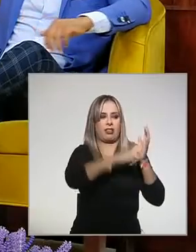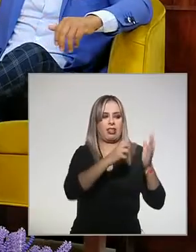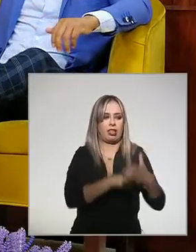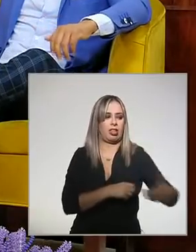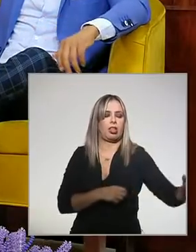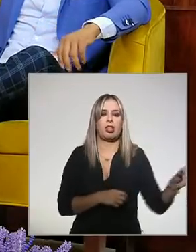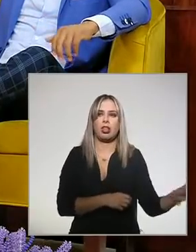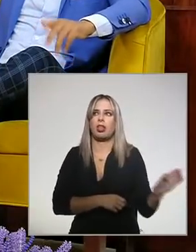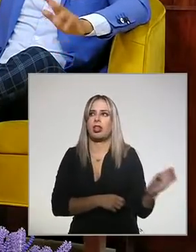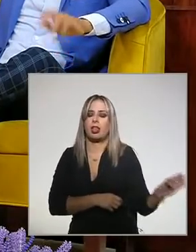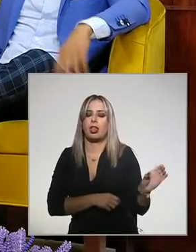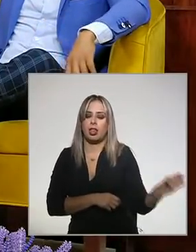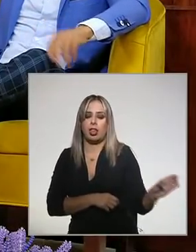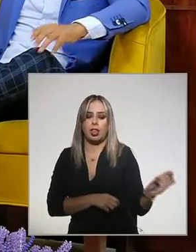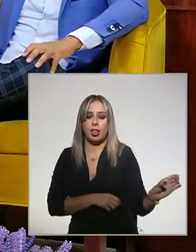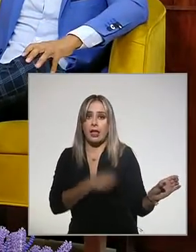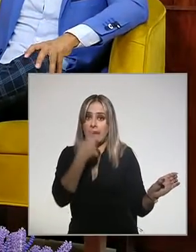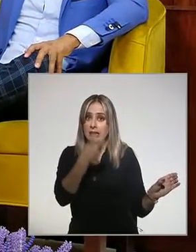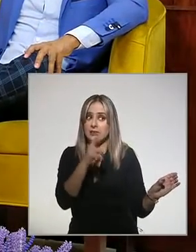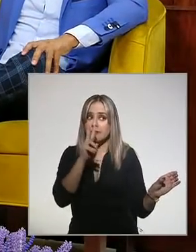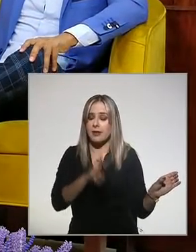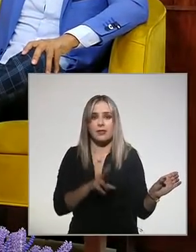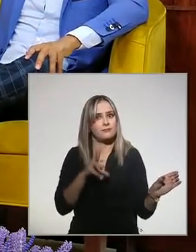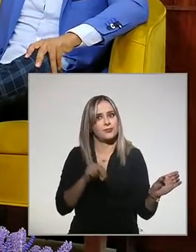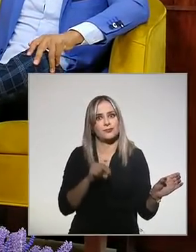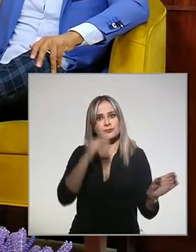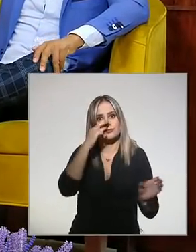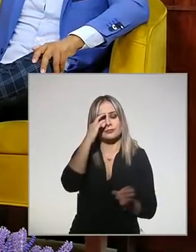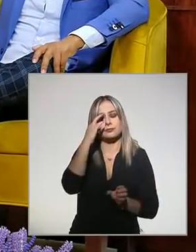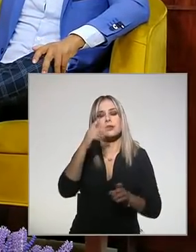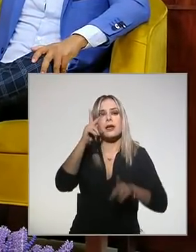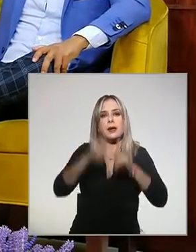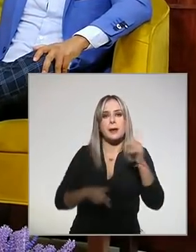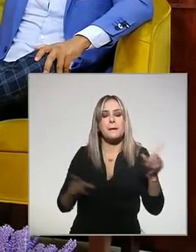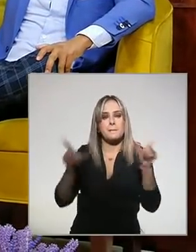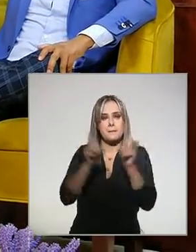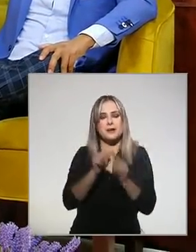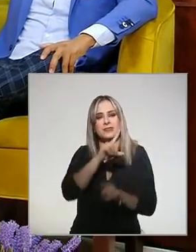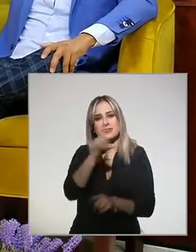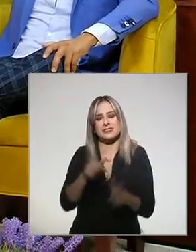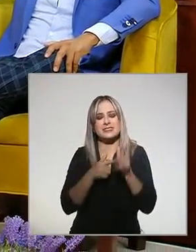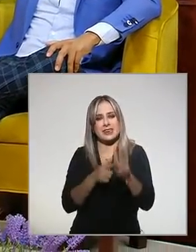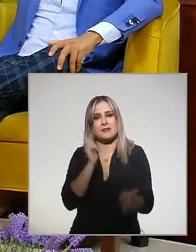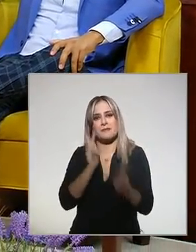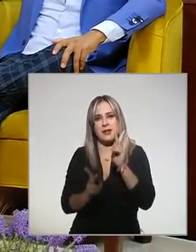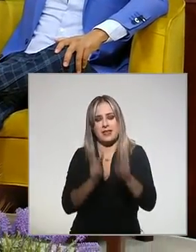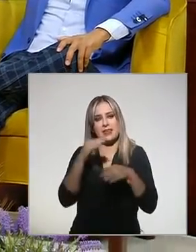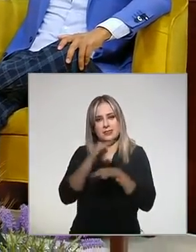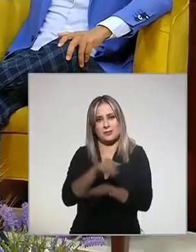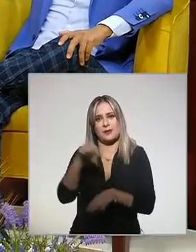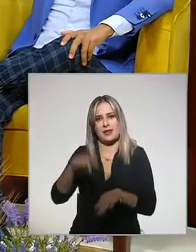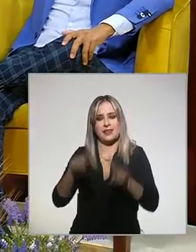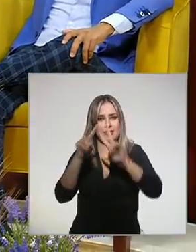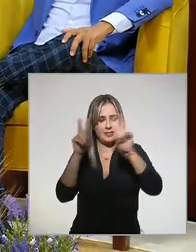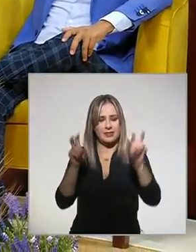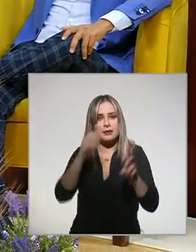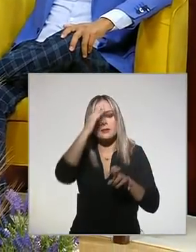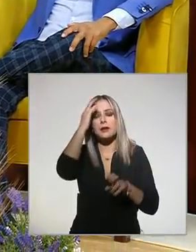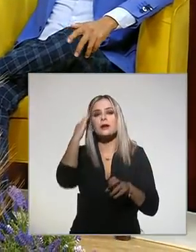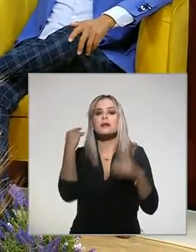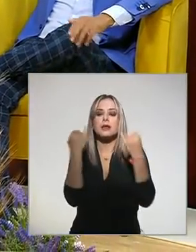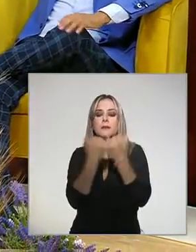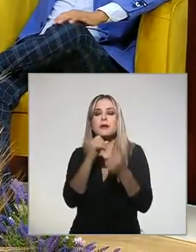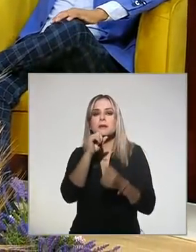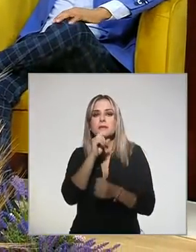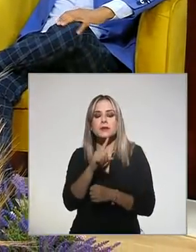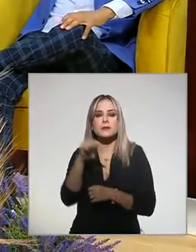no necesariamente tiene o puede ser así. Claro, vamos a ir a una pausa y vamos a seguir platicando sobre este tema. También estamos hablando de que